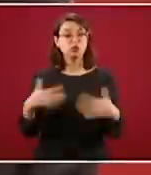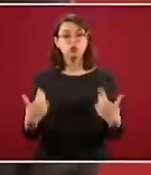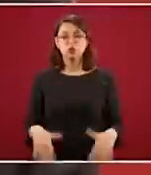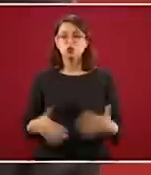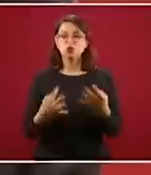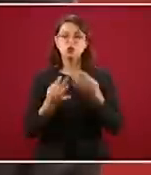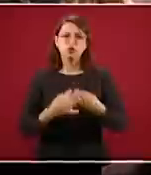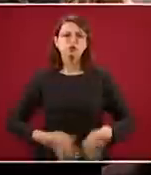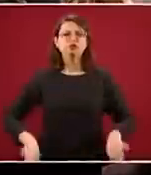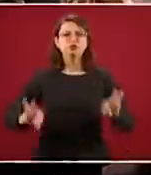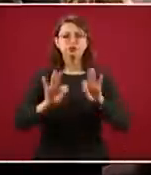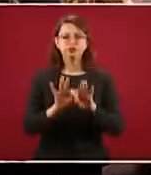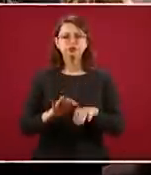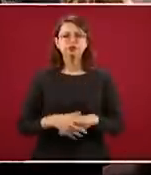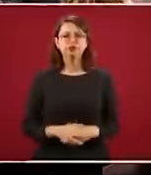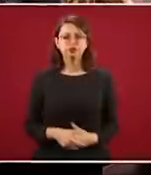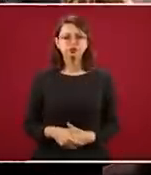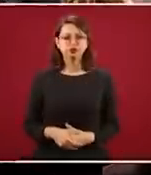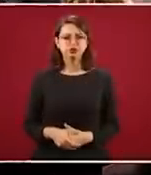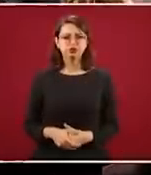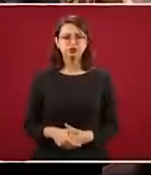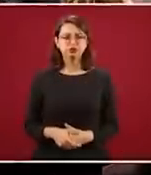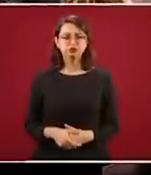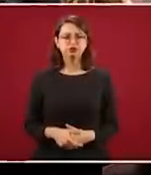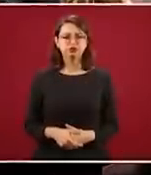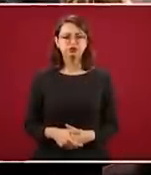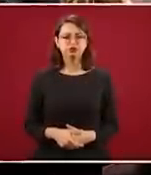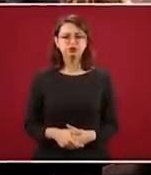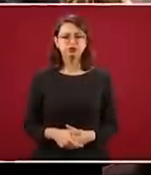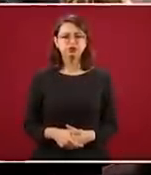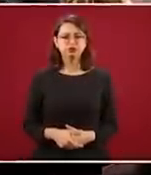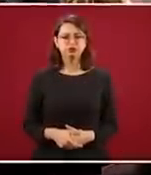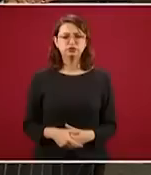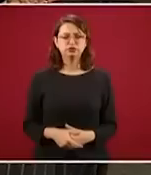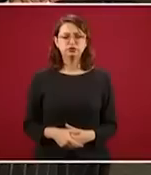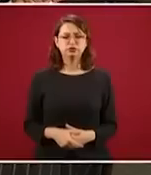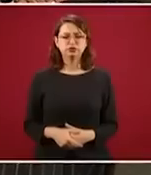importante. Y vamos a aprovechar, ya esto es